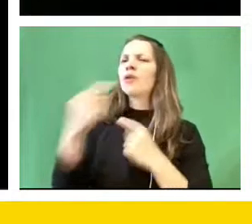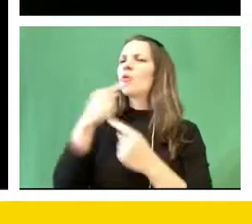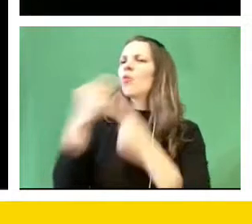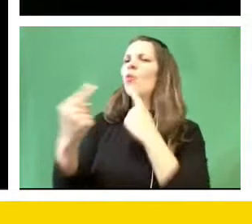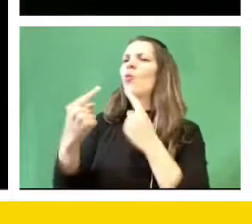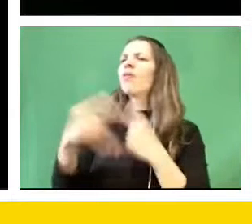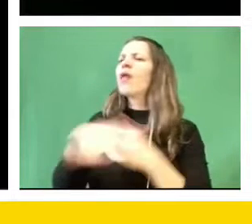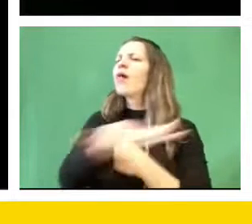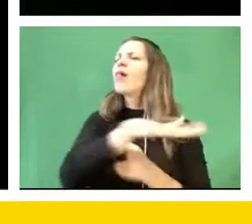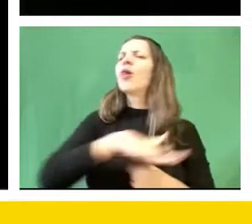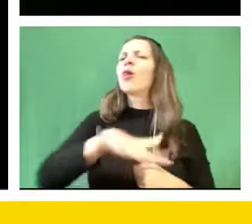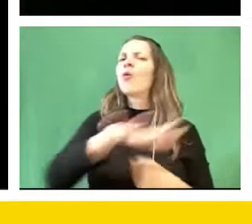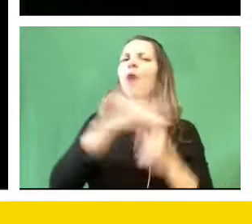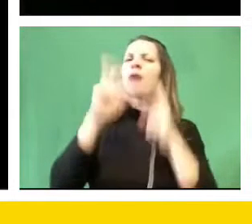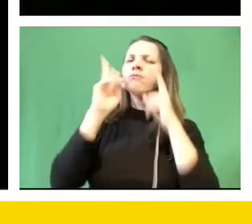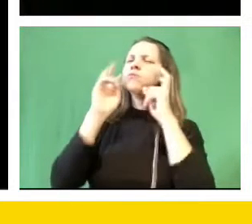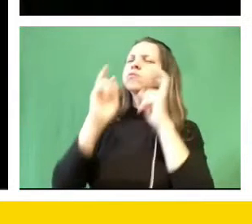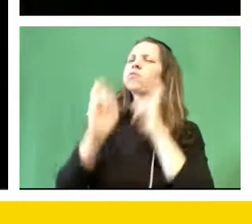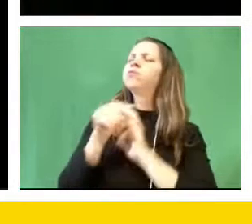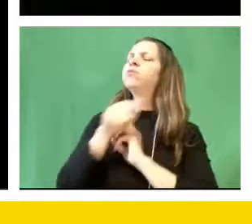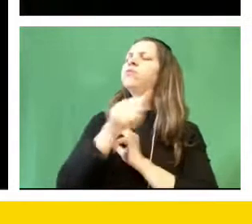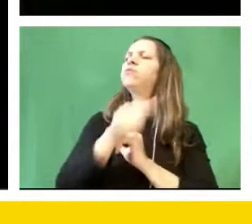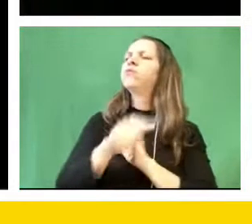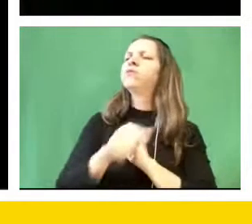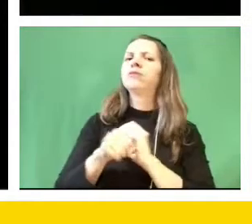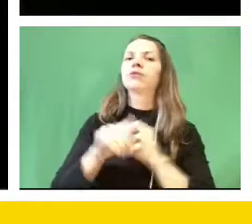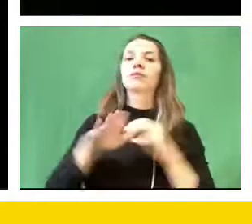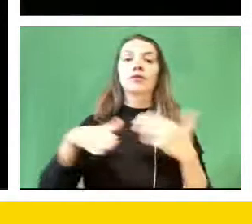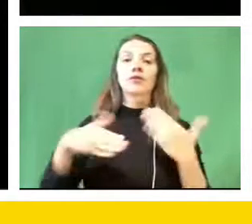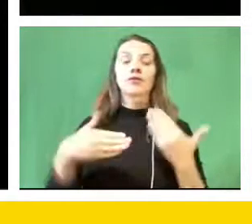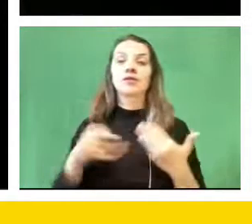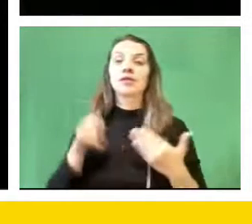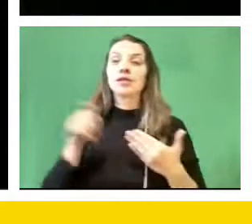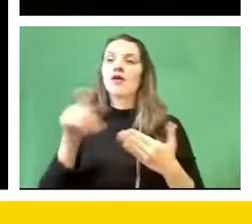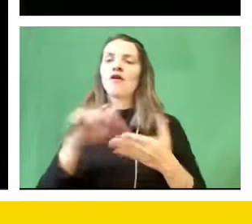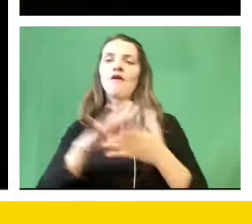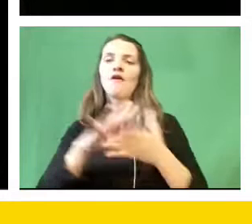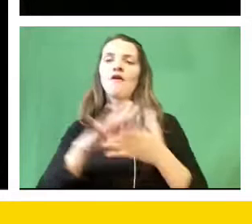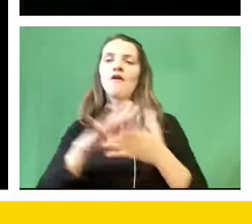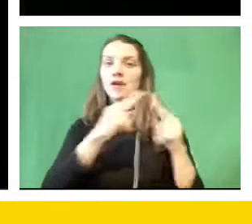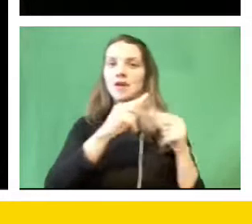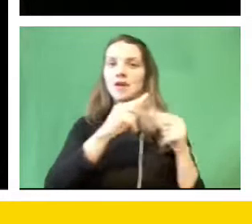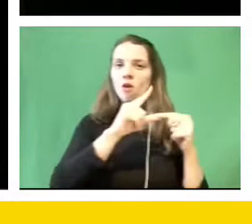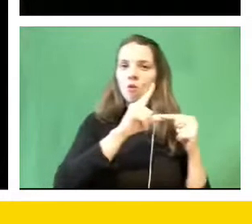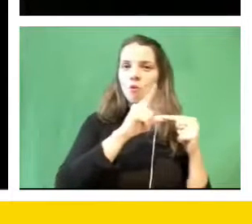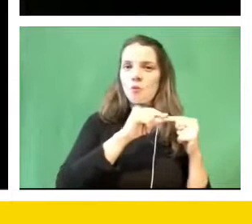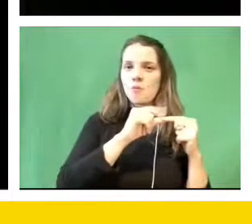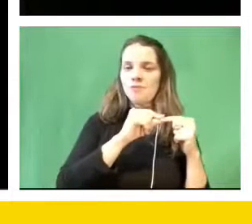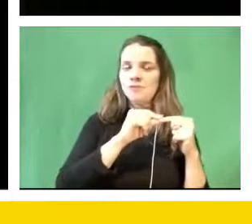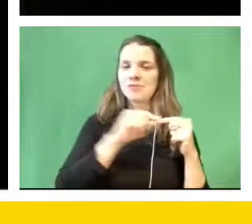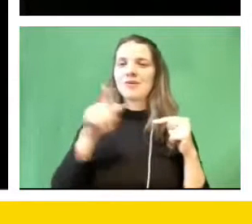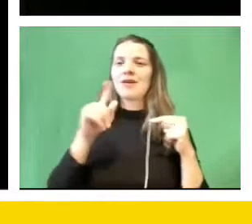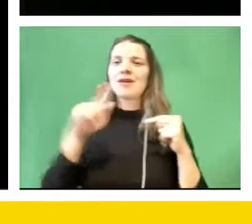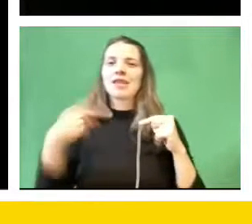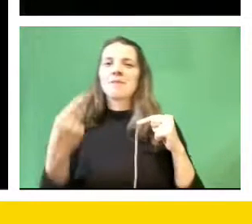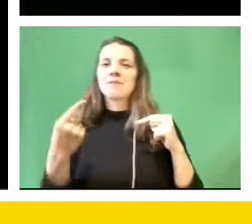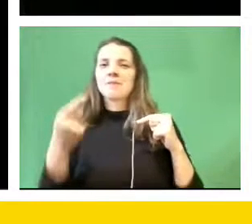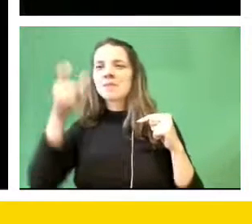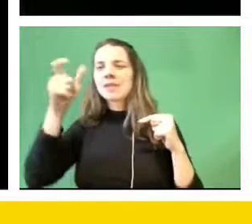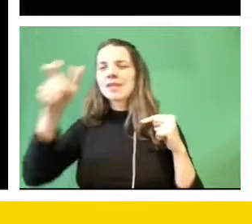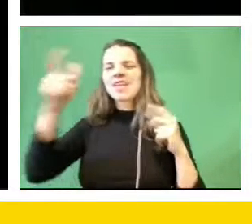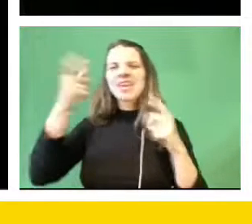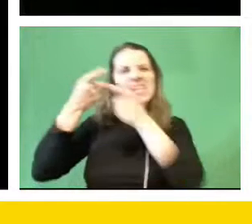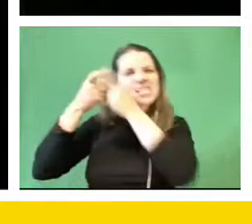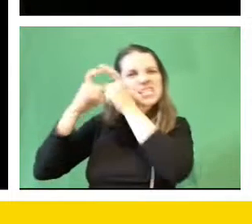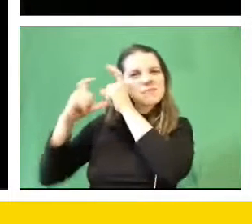tradujo esta información a expresiones cualitativas y cuantitativas, es decir, era un método mixto, y se sacaron conclusiones acerca de la utilidad